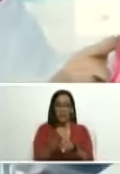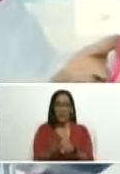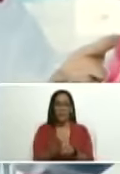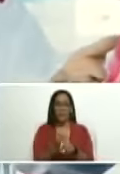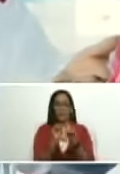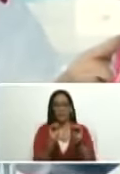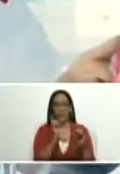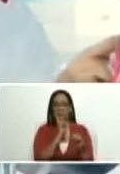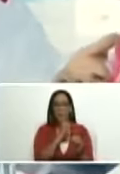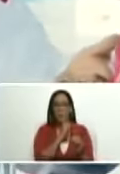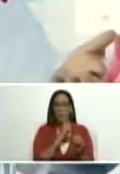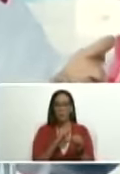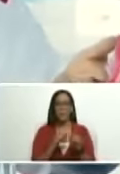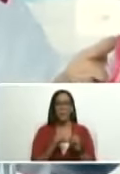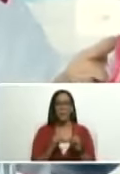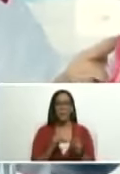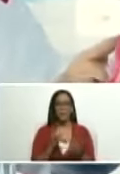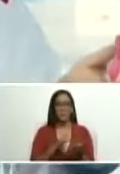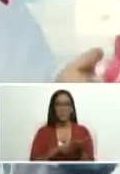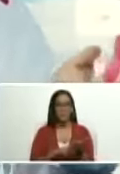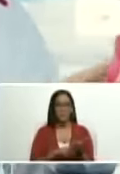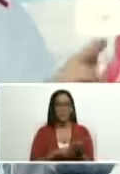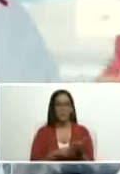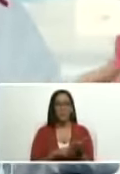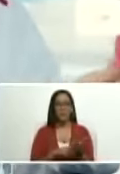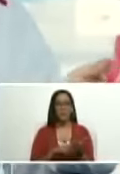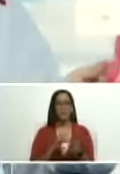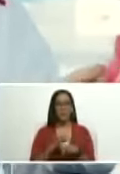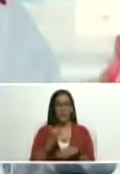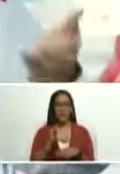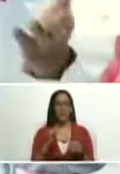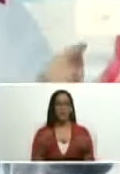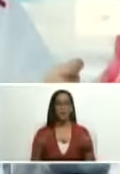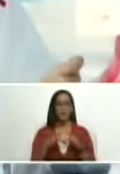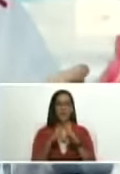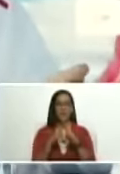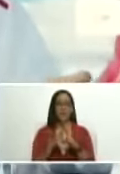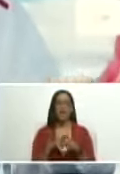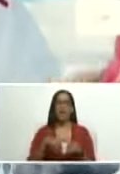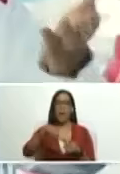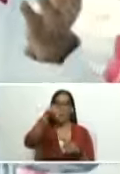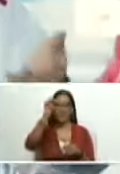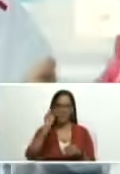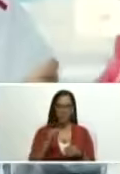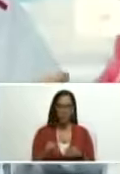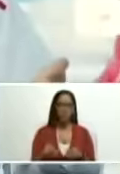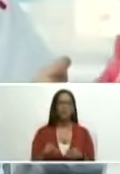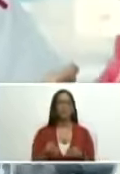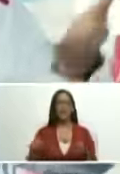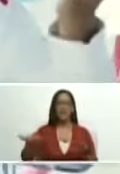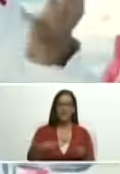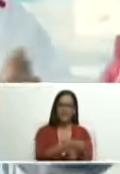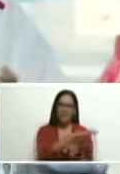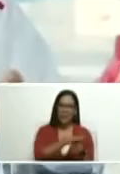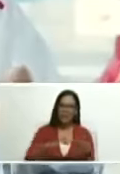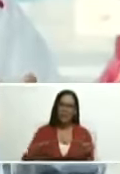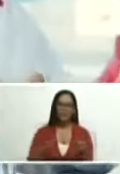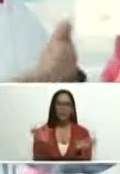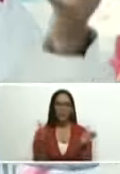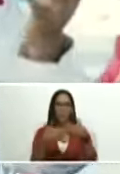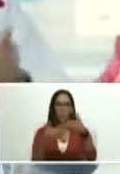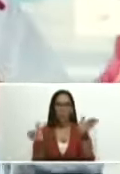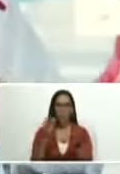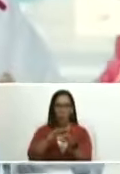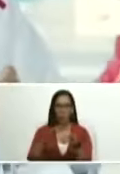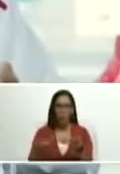de esa manera, ¿verdad? Porque hay que conseguir la pintura, el cemento, los bloques,